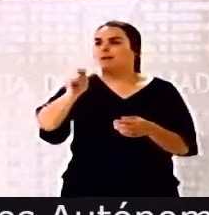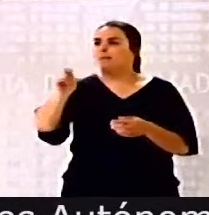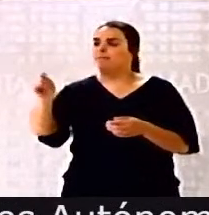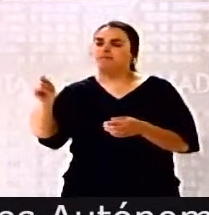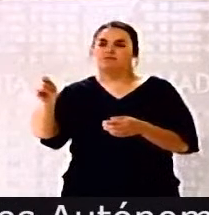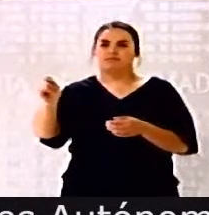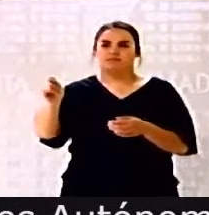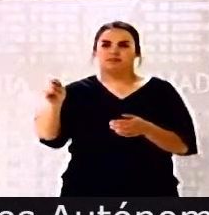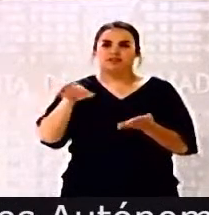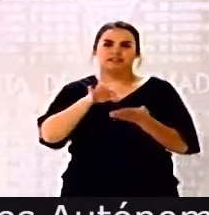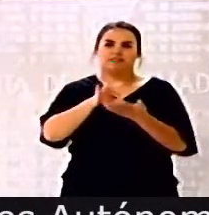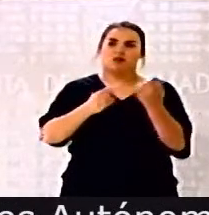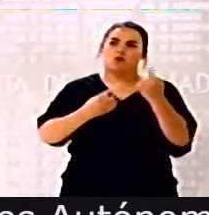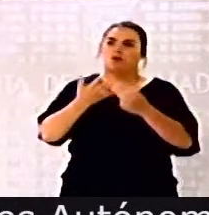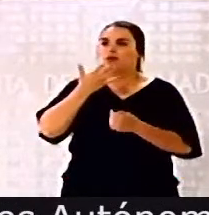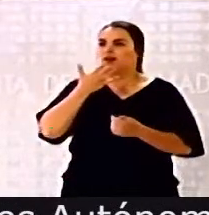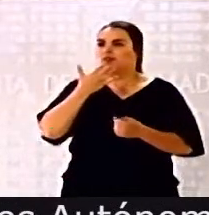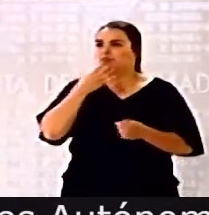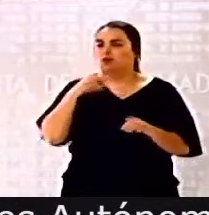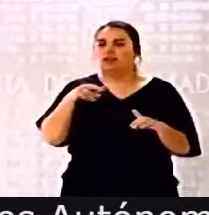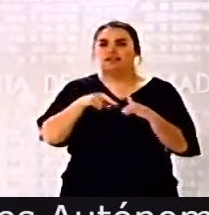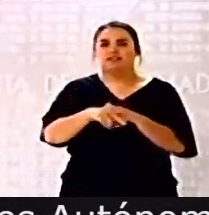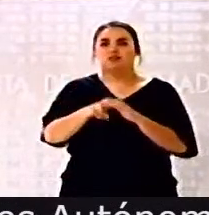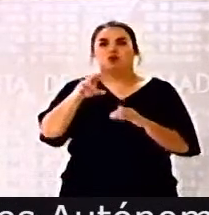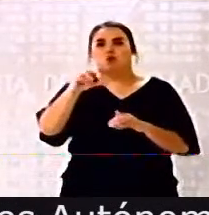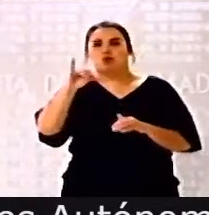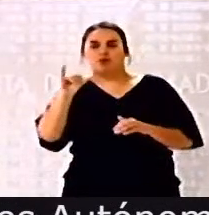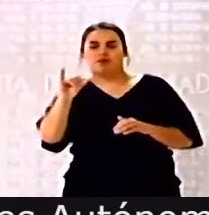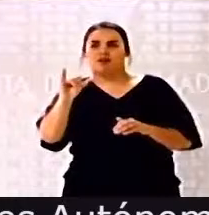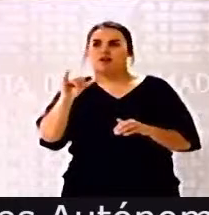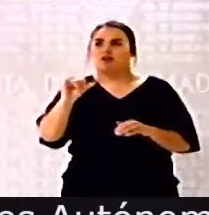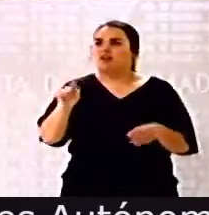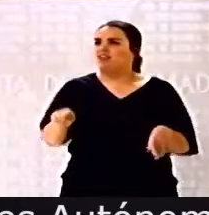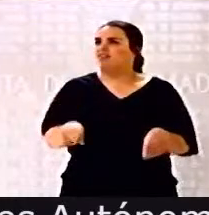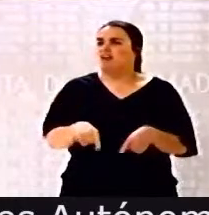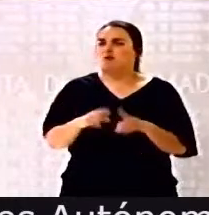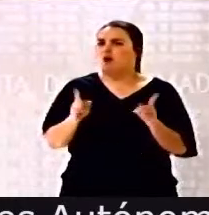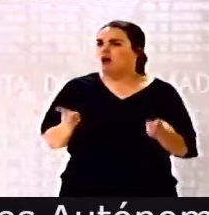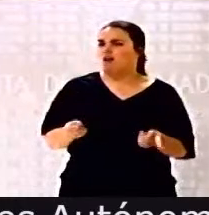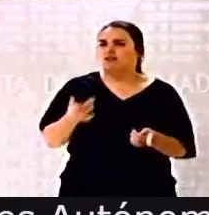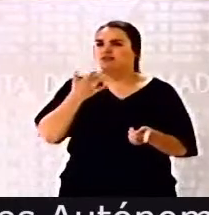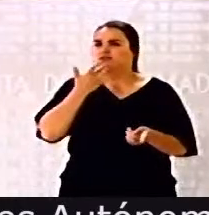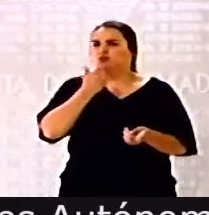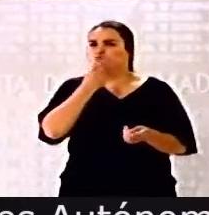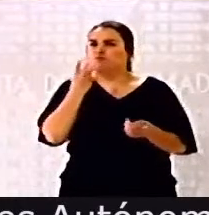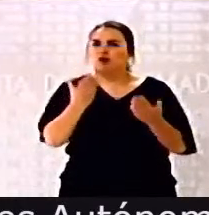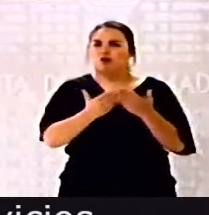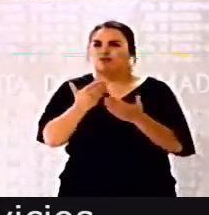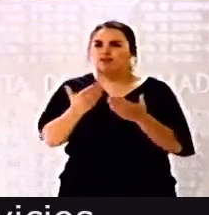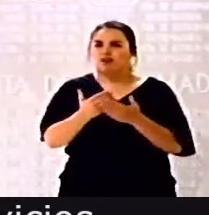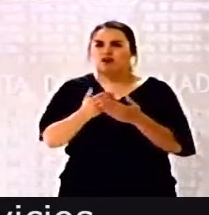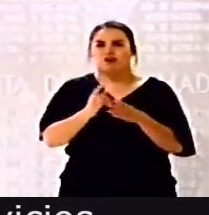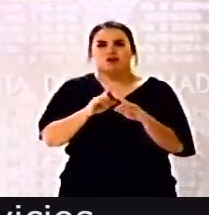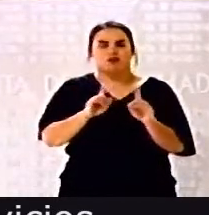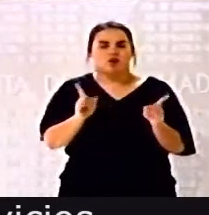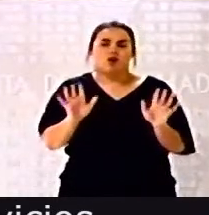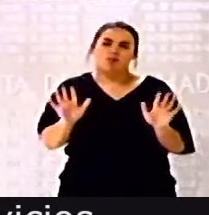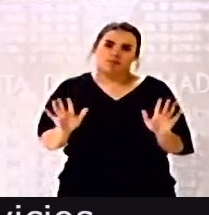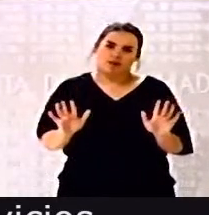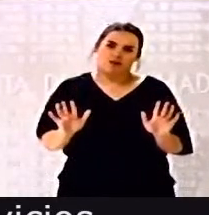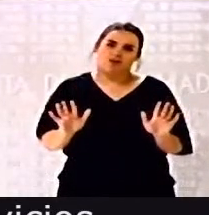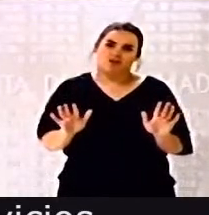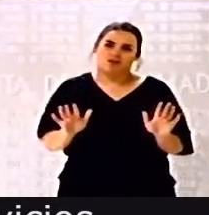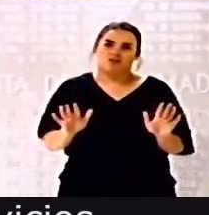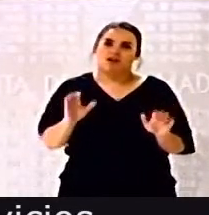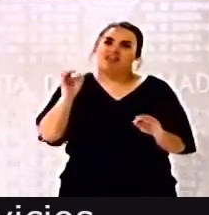de determinados servicios, como son los ingresos en UCI, independientemente del número de días ingresado en UCI, pero evidentemente tampoco puede